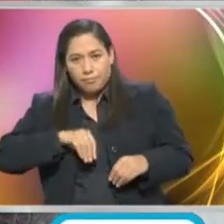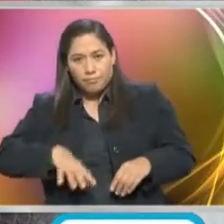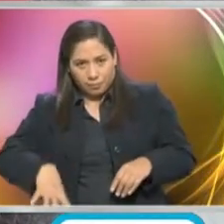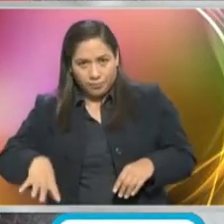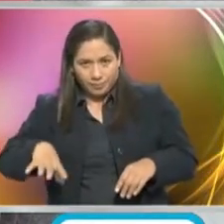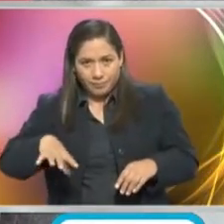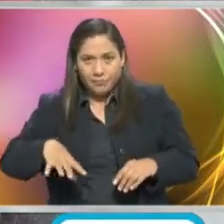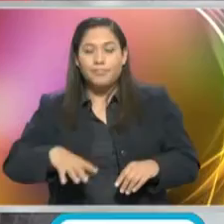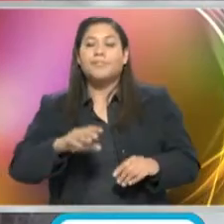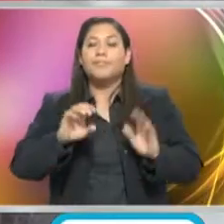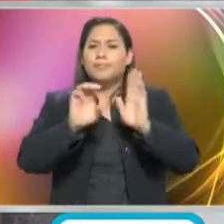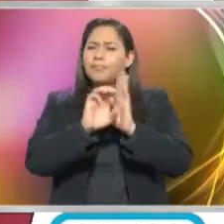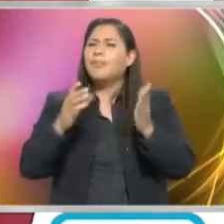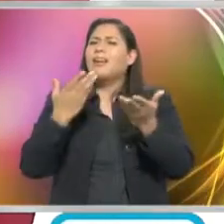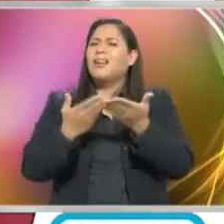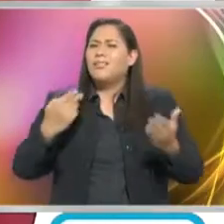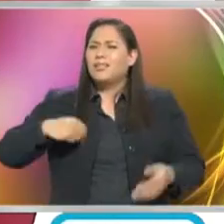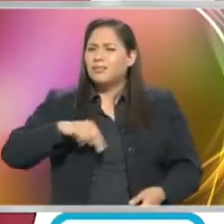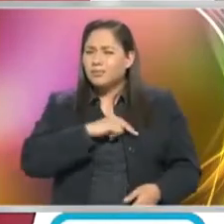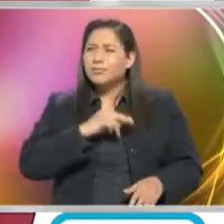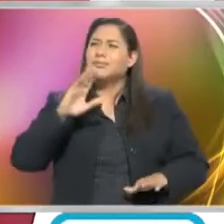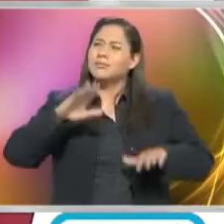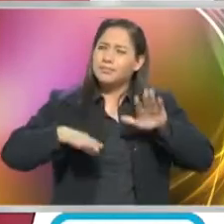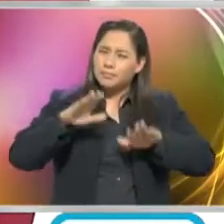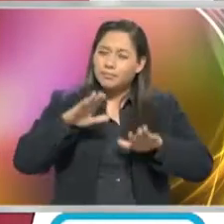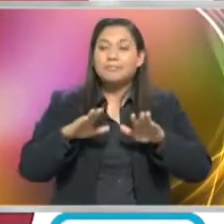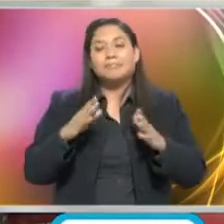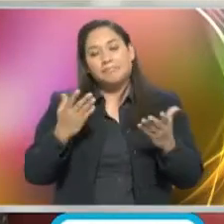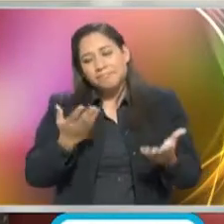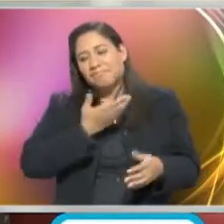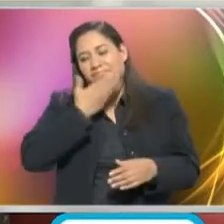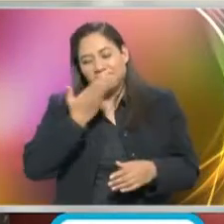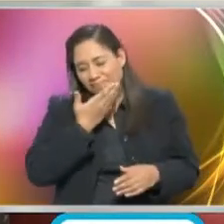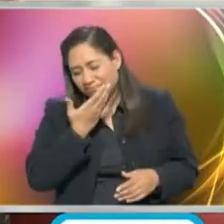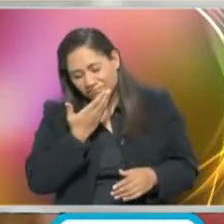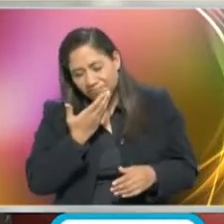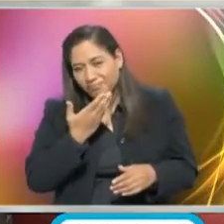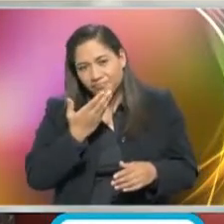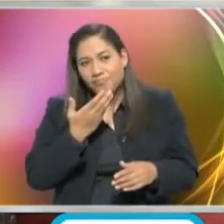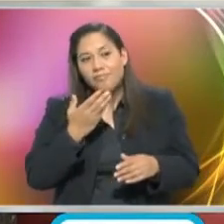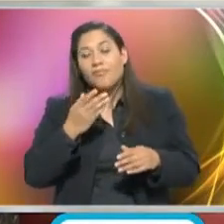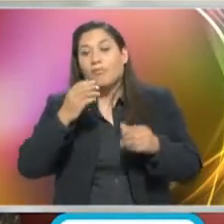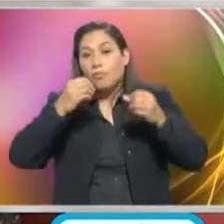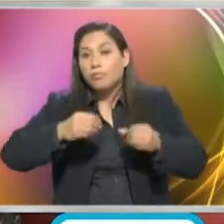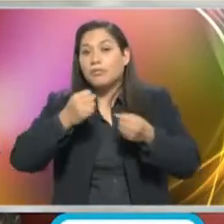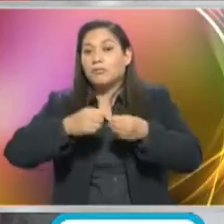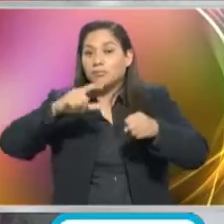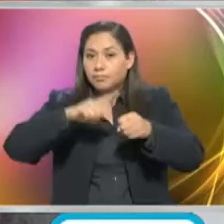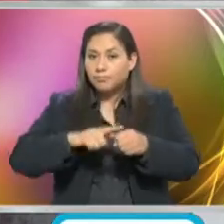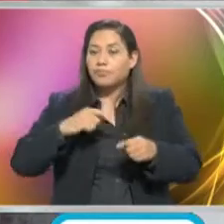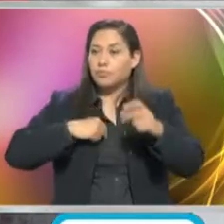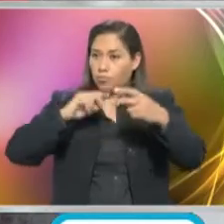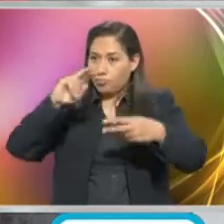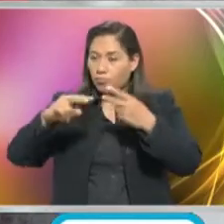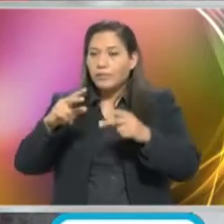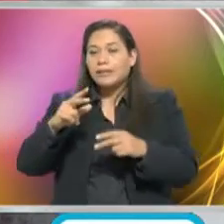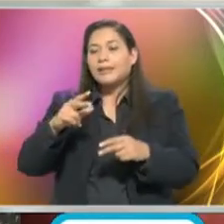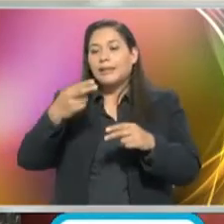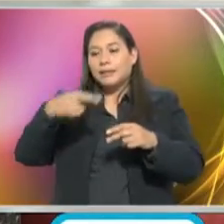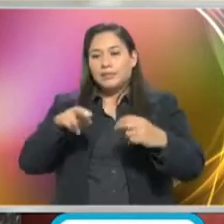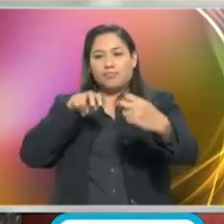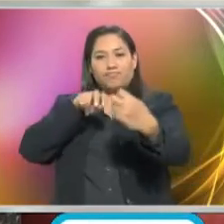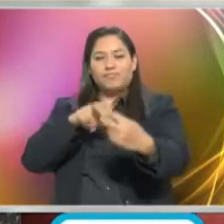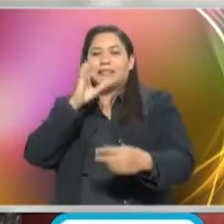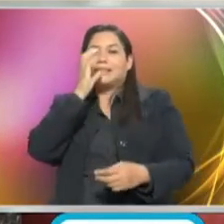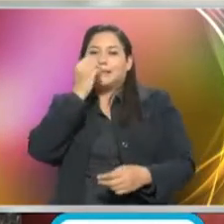orina. Ahora, nosotros muchas veces tendemos a tener compromisos sociales y entonces uno va a cenar. ¿Tú recomiendas